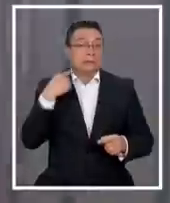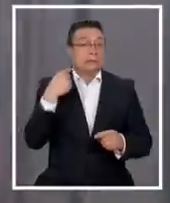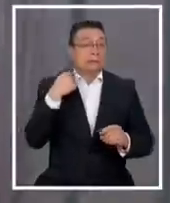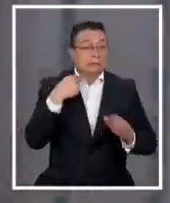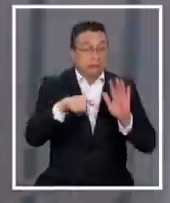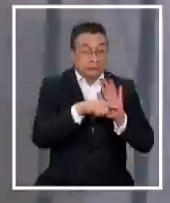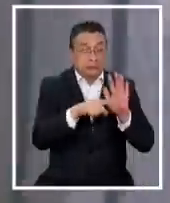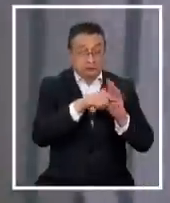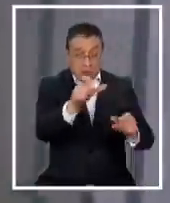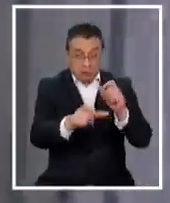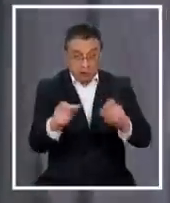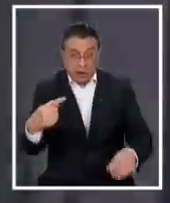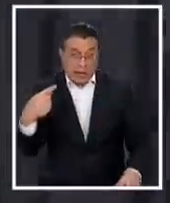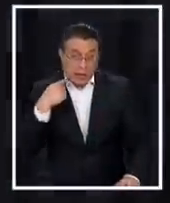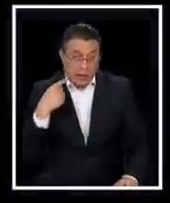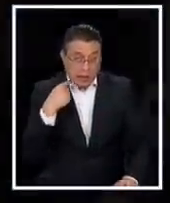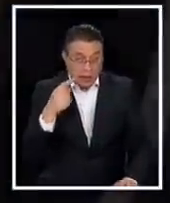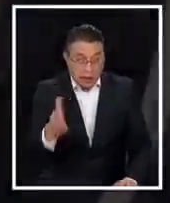los pacientes que atendió?